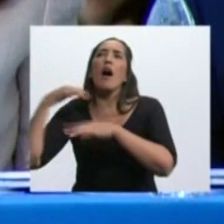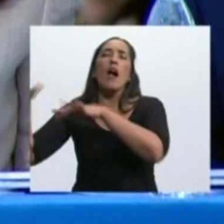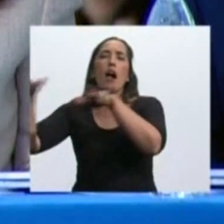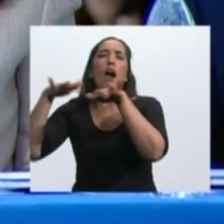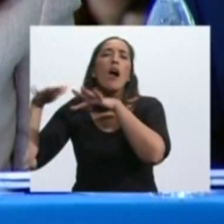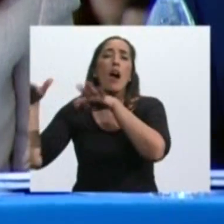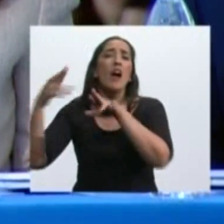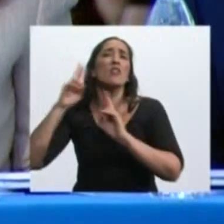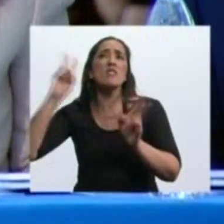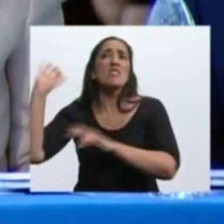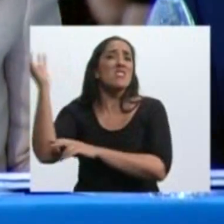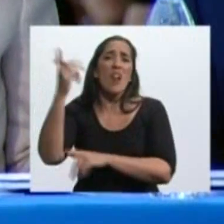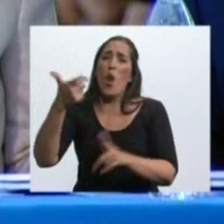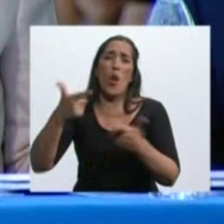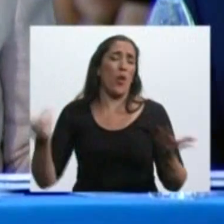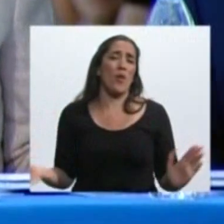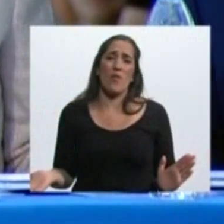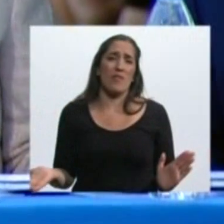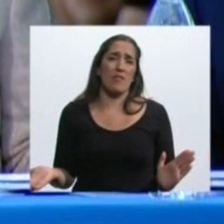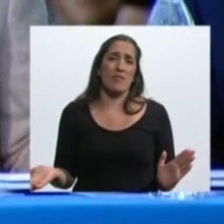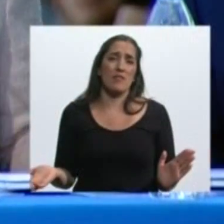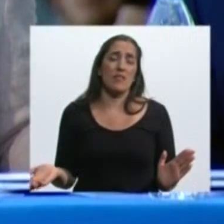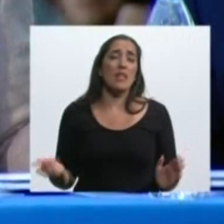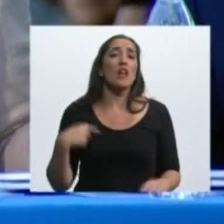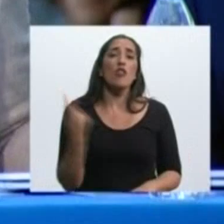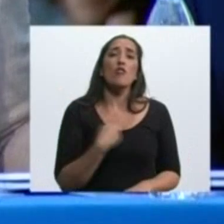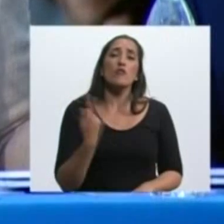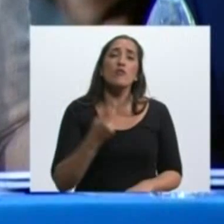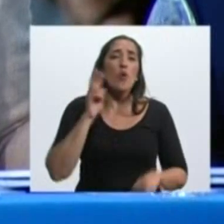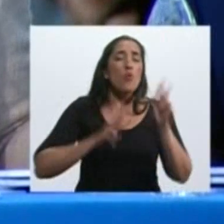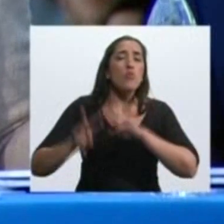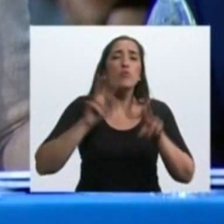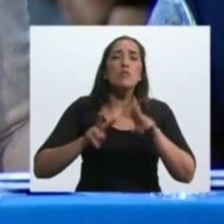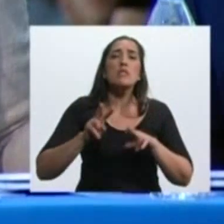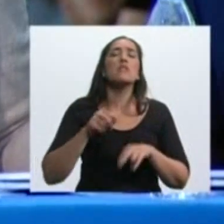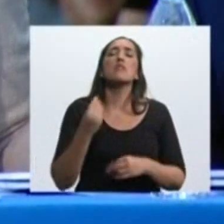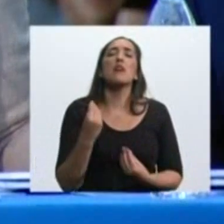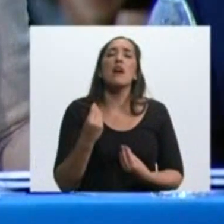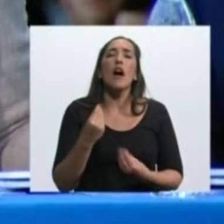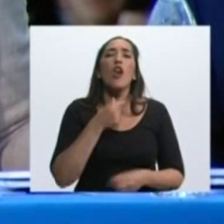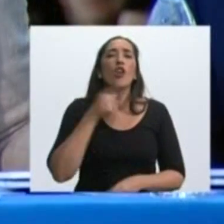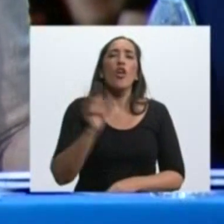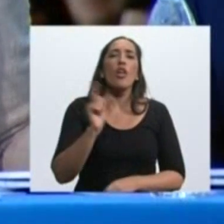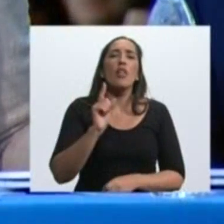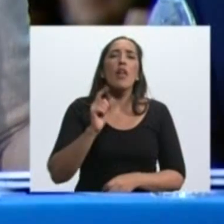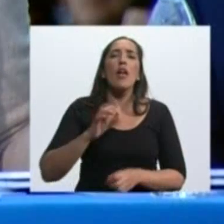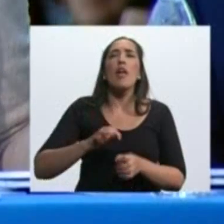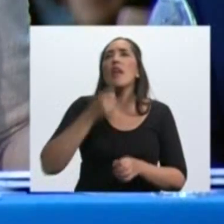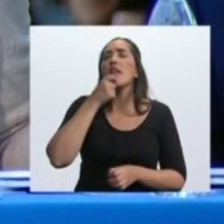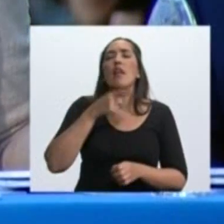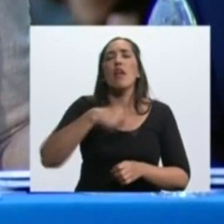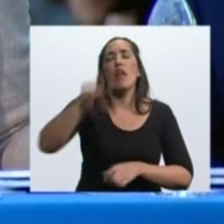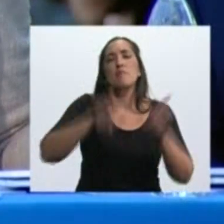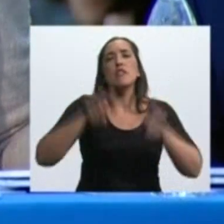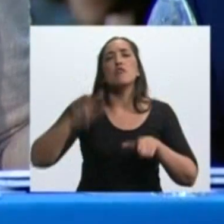las sirenas no existen y además no está Ulises para atarlos a ningún mástil de ninguna nave